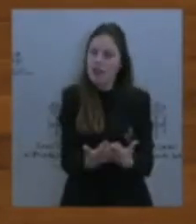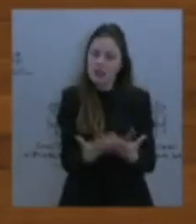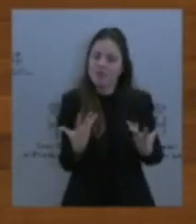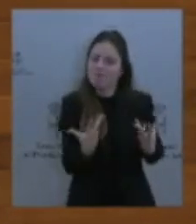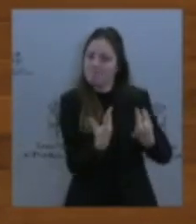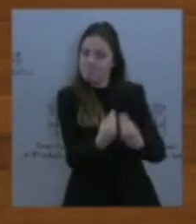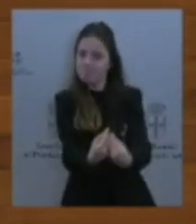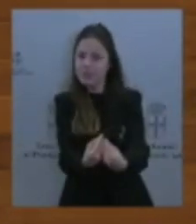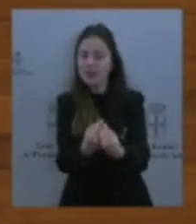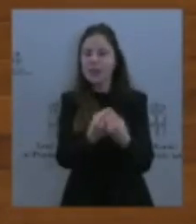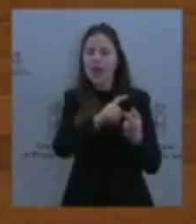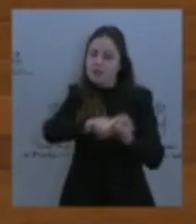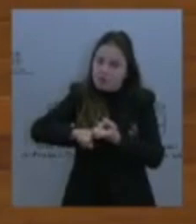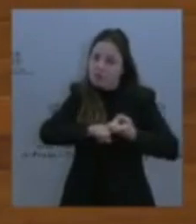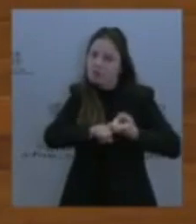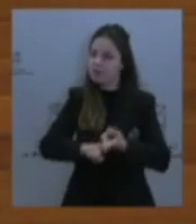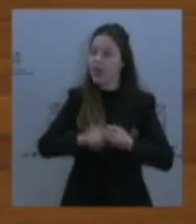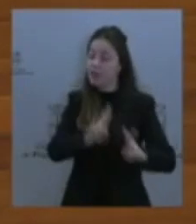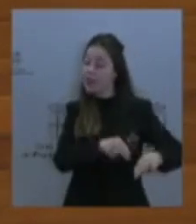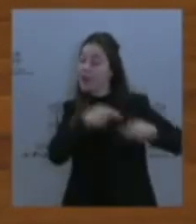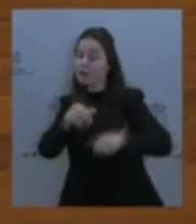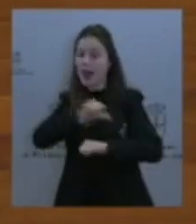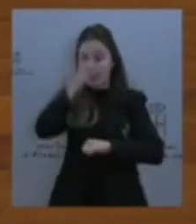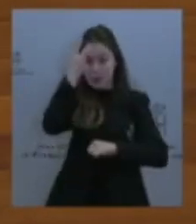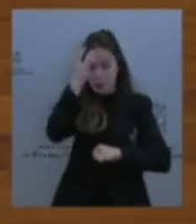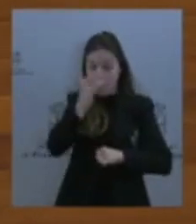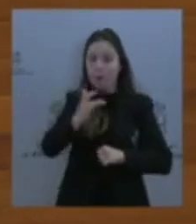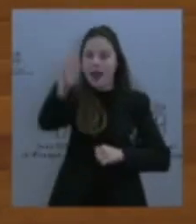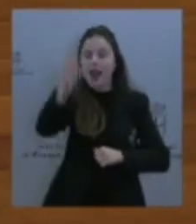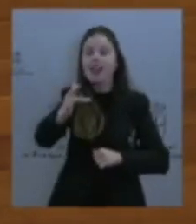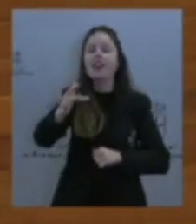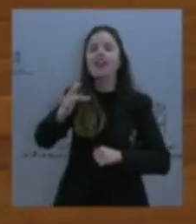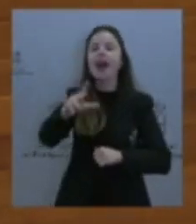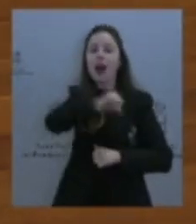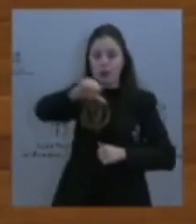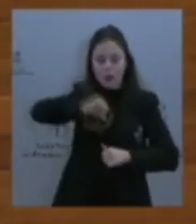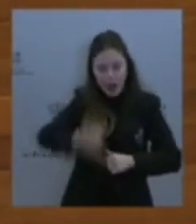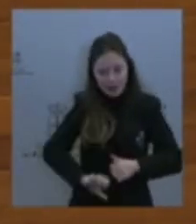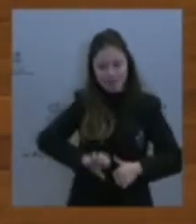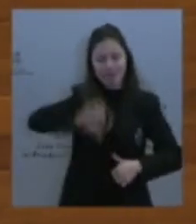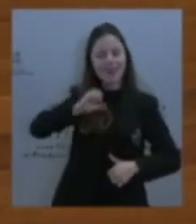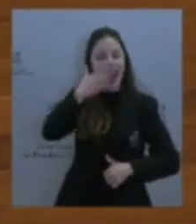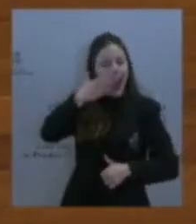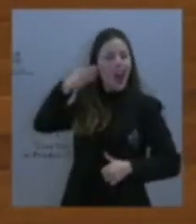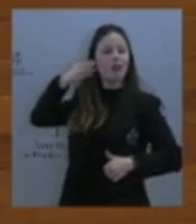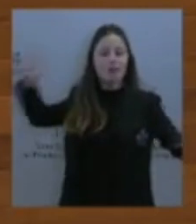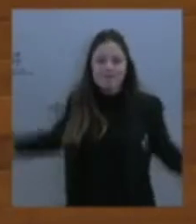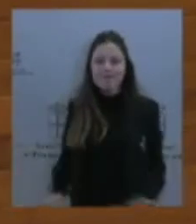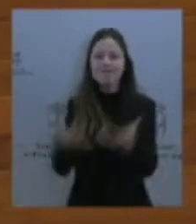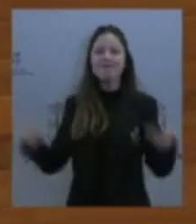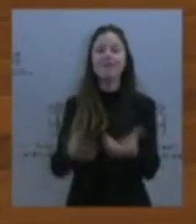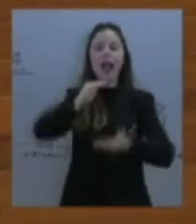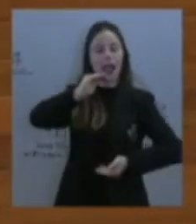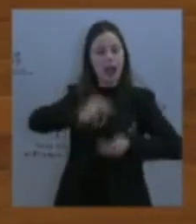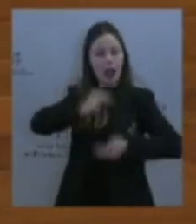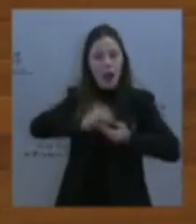la esperanza, el optimismo, la autoestima, el orgullo, el dinamismo y la capacidad de respuesta. Y